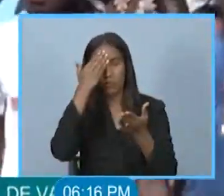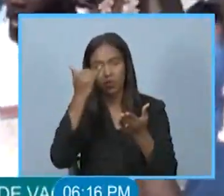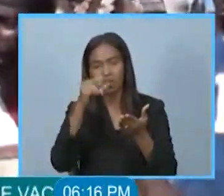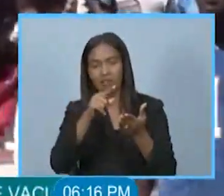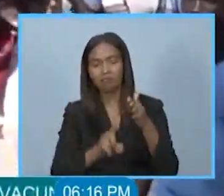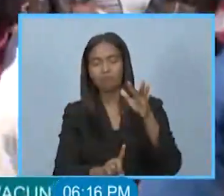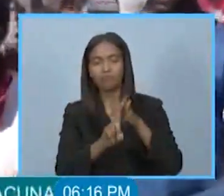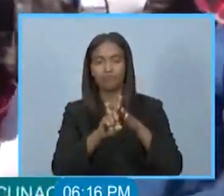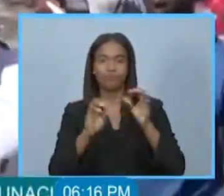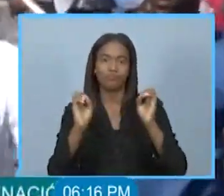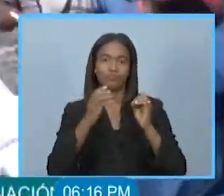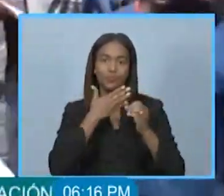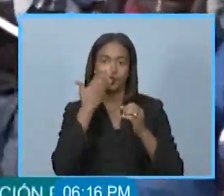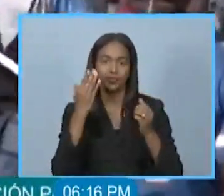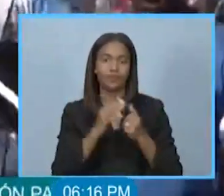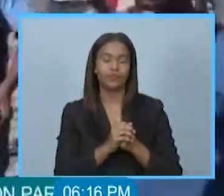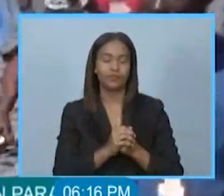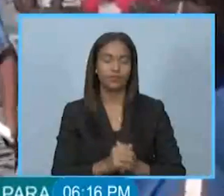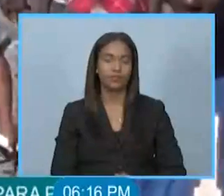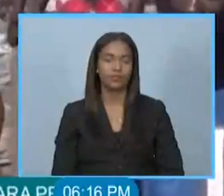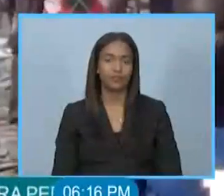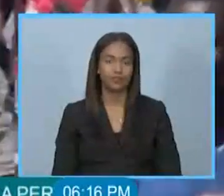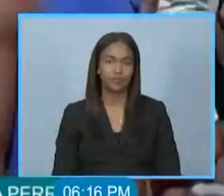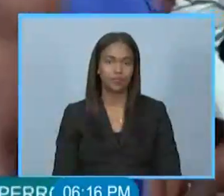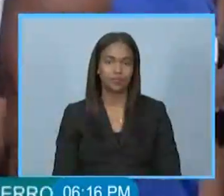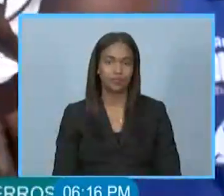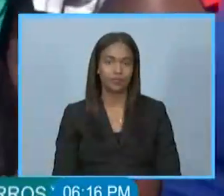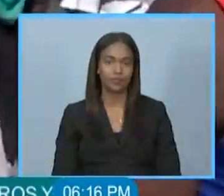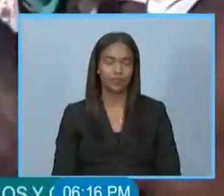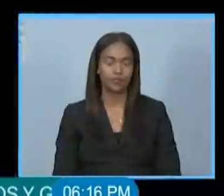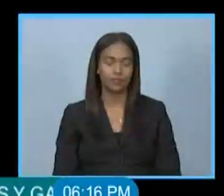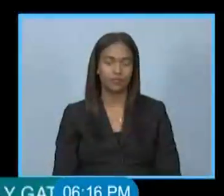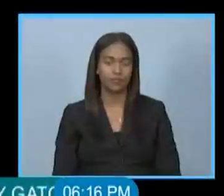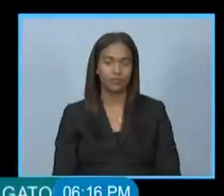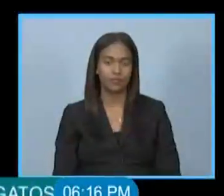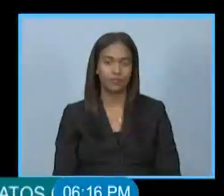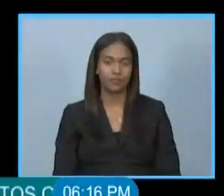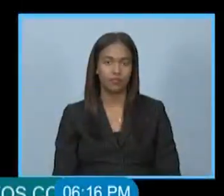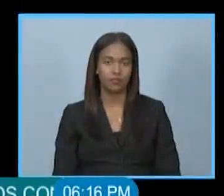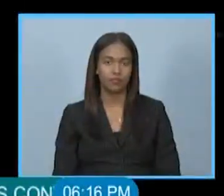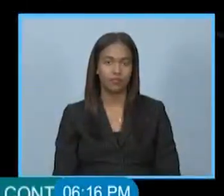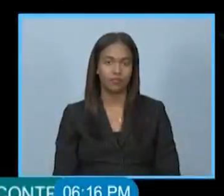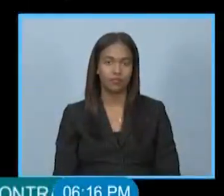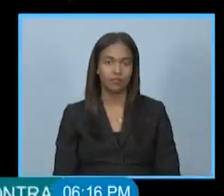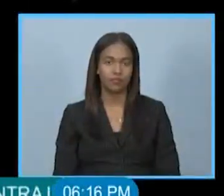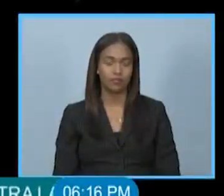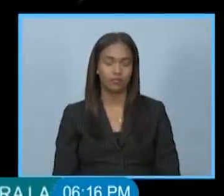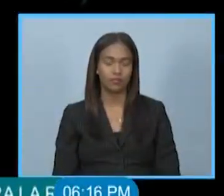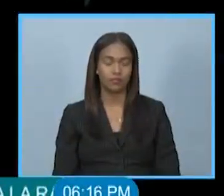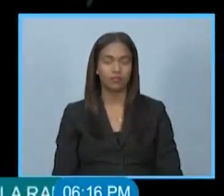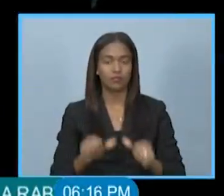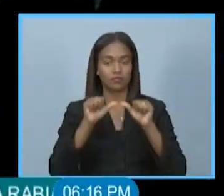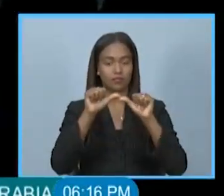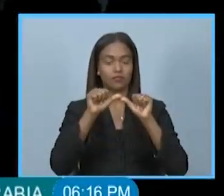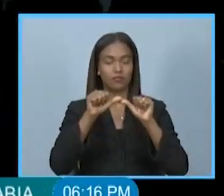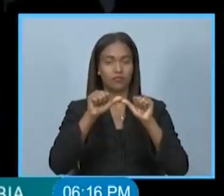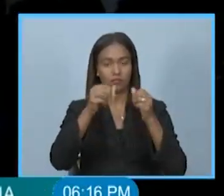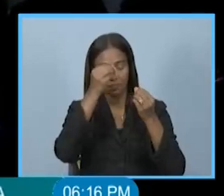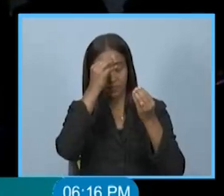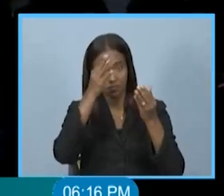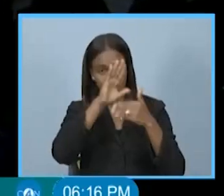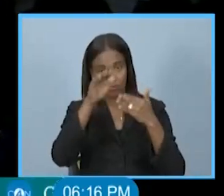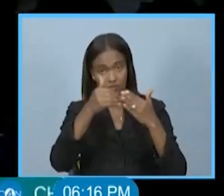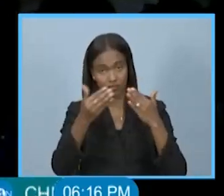surgieron Silvia Infante central de noticias continuamos en vivo para